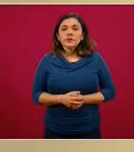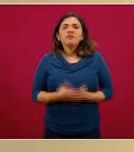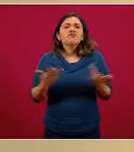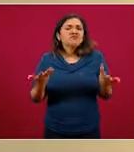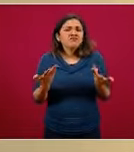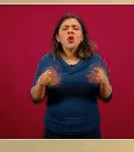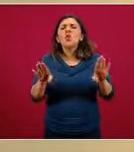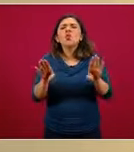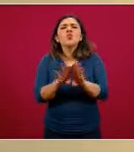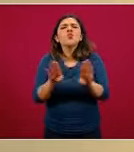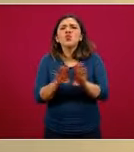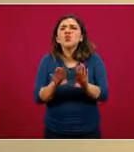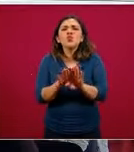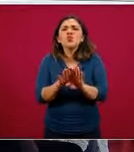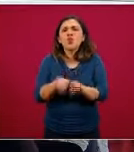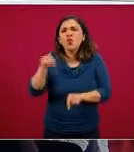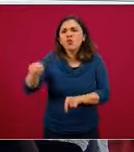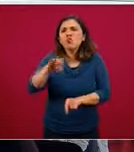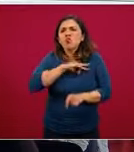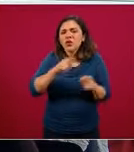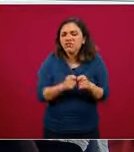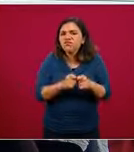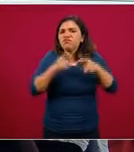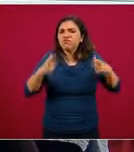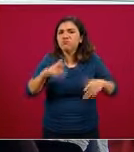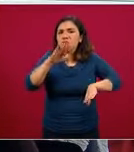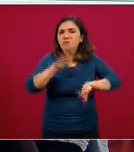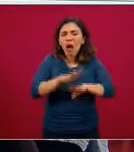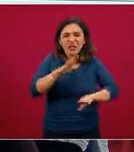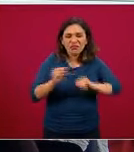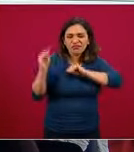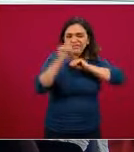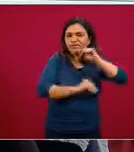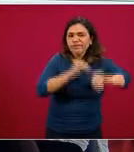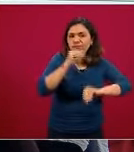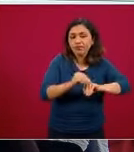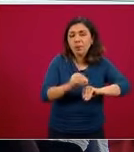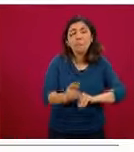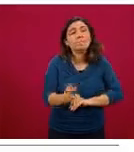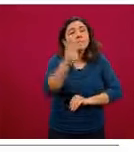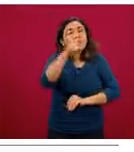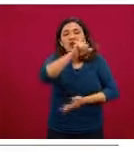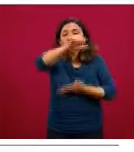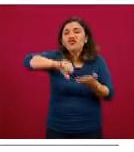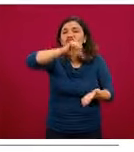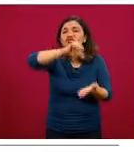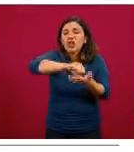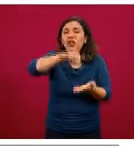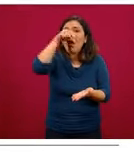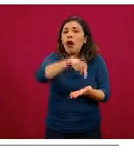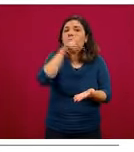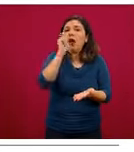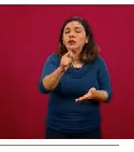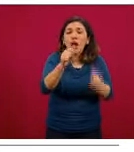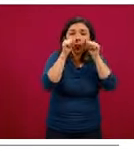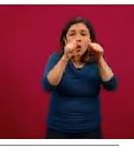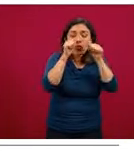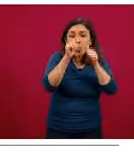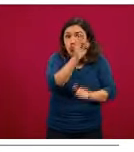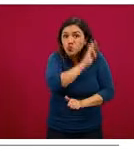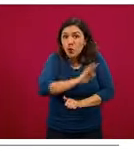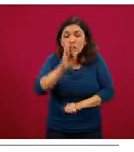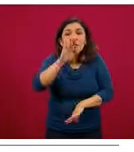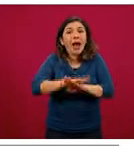¿Cómo se pueden expandir estas capacidades? Centrándoles en la capacidad de atención